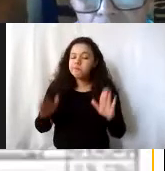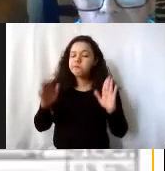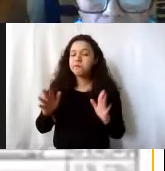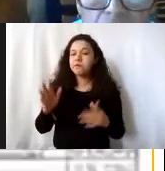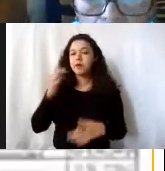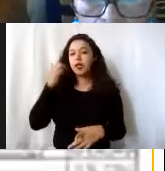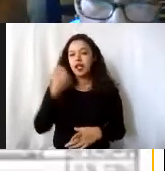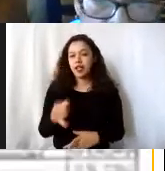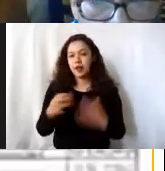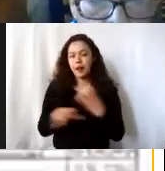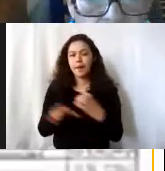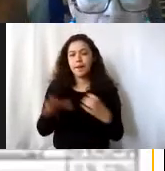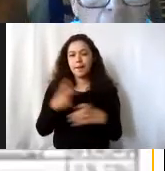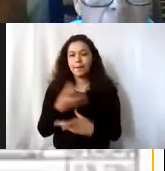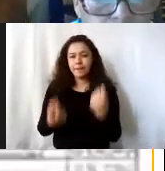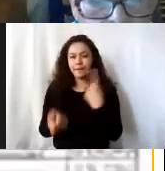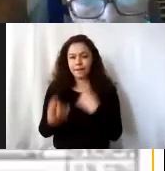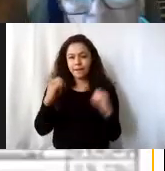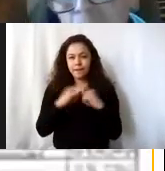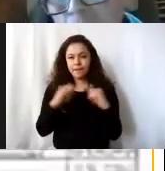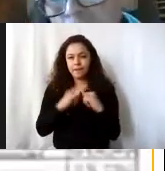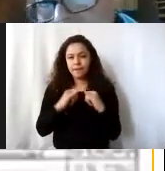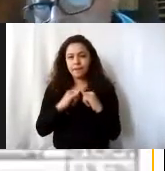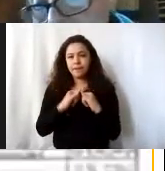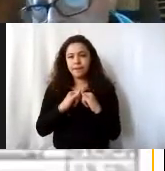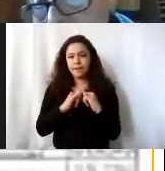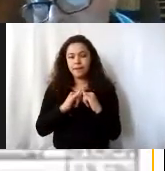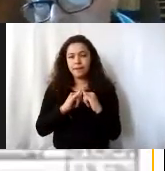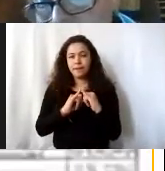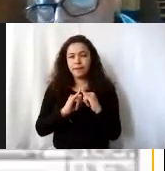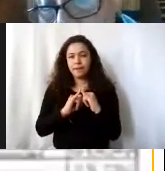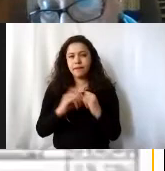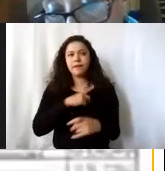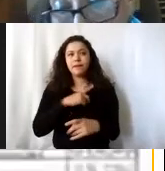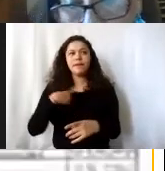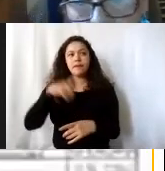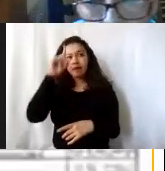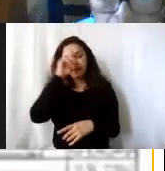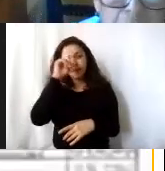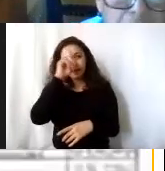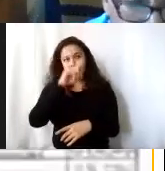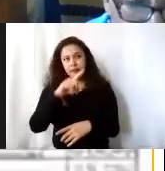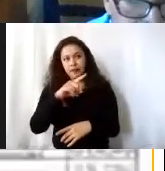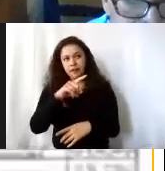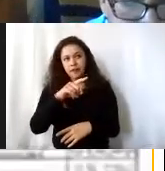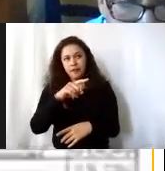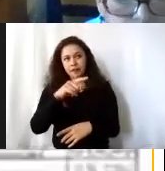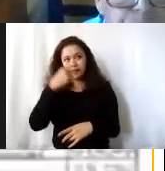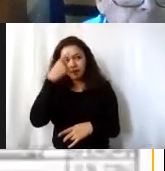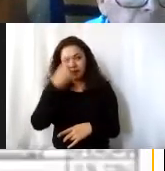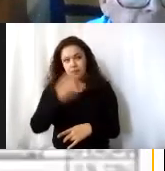la situación en alguna institución, pues tendría que tener las instrucciones de cómo tiene que ser